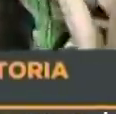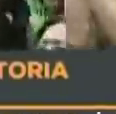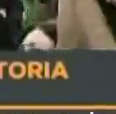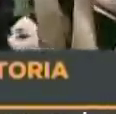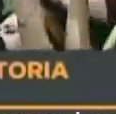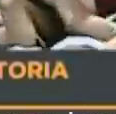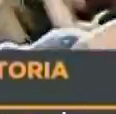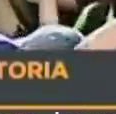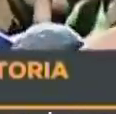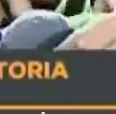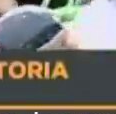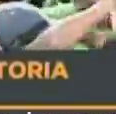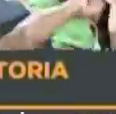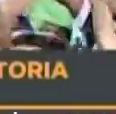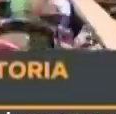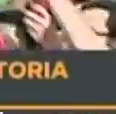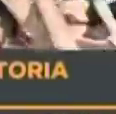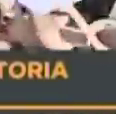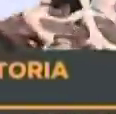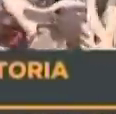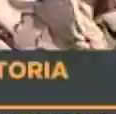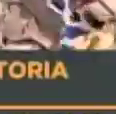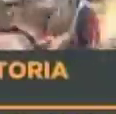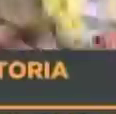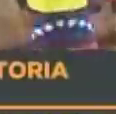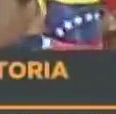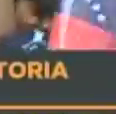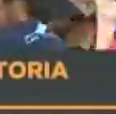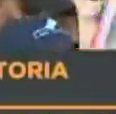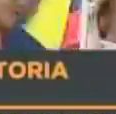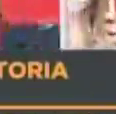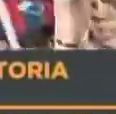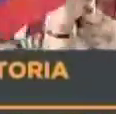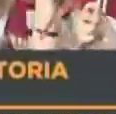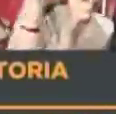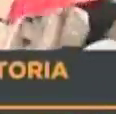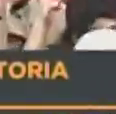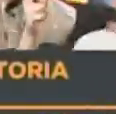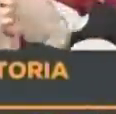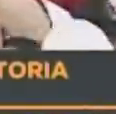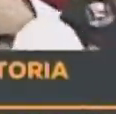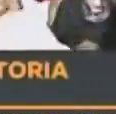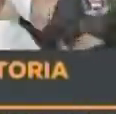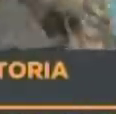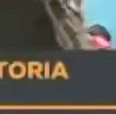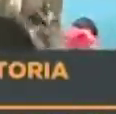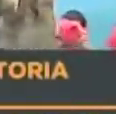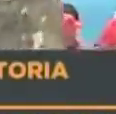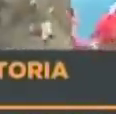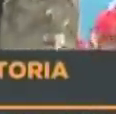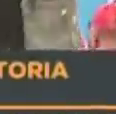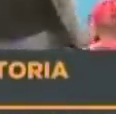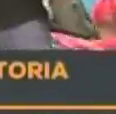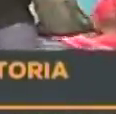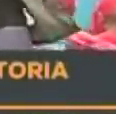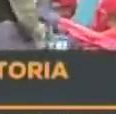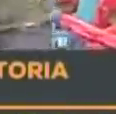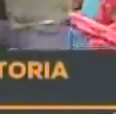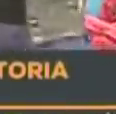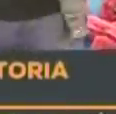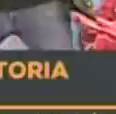el candidato del Frente Amplio de la Patria, Nicolás Maduro, que ya está toda esta avenida, la calle Camejo, repleta de